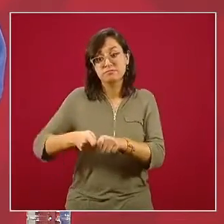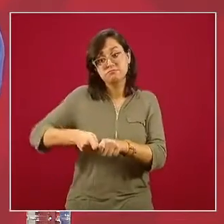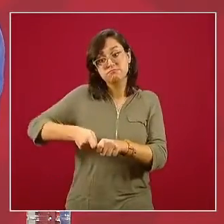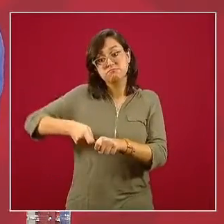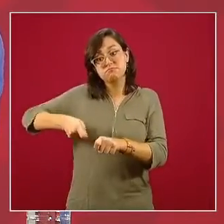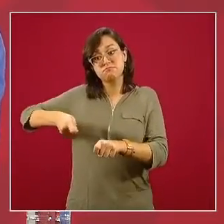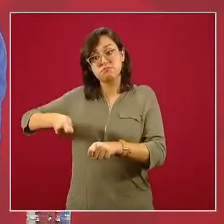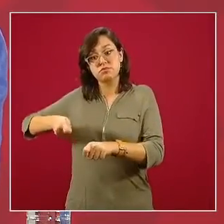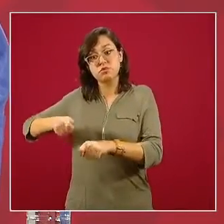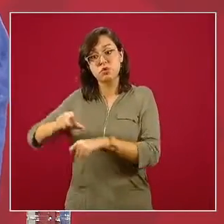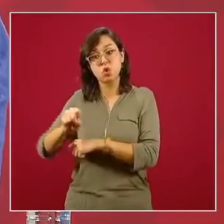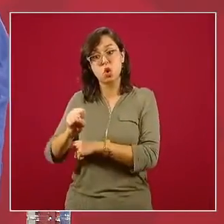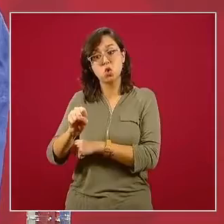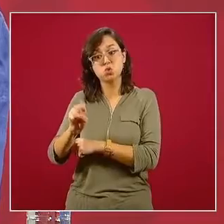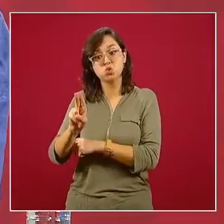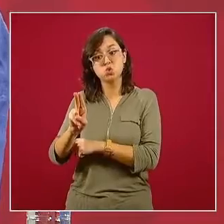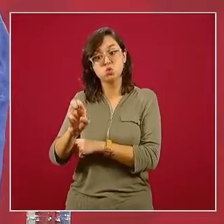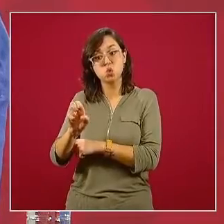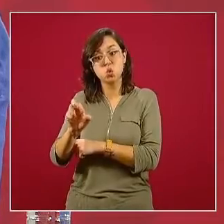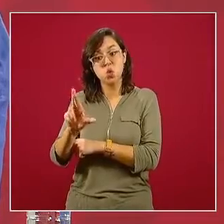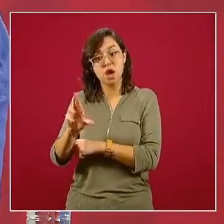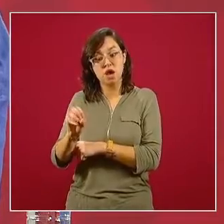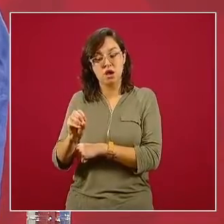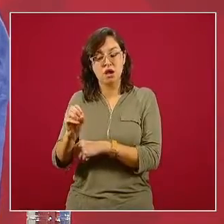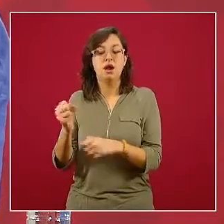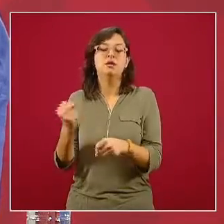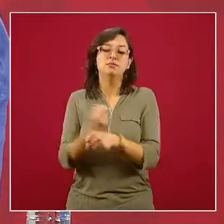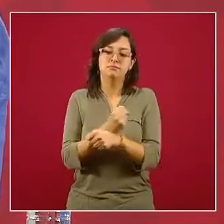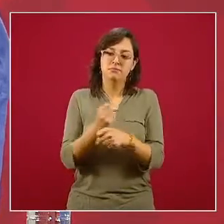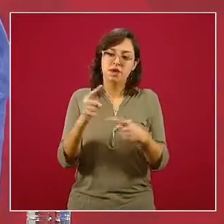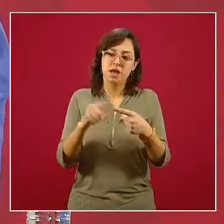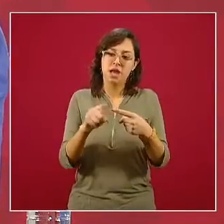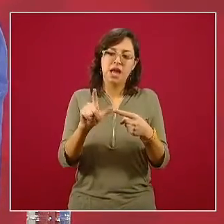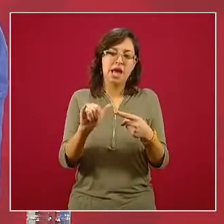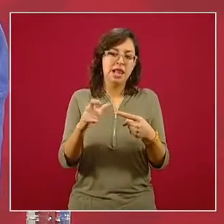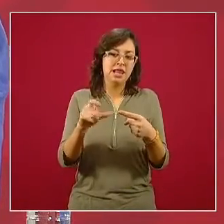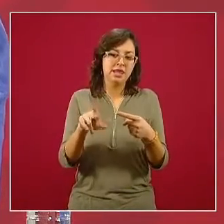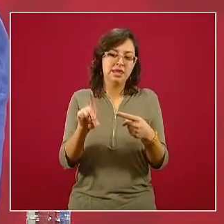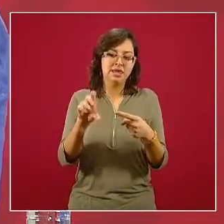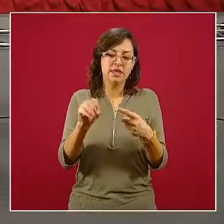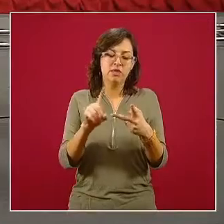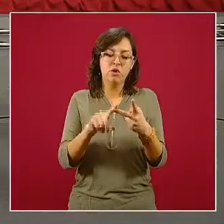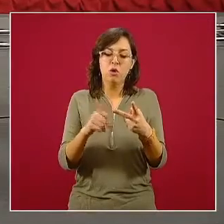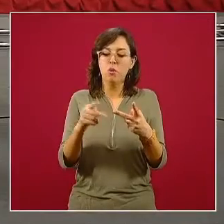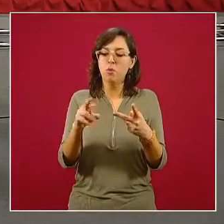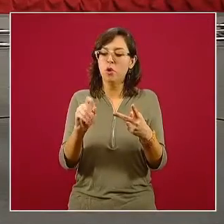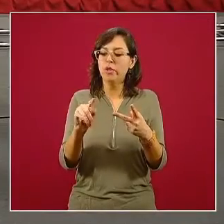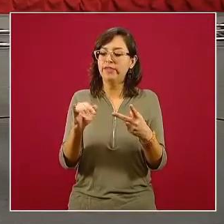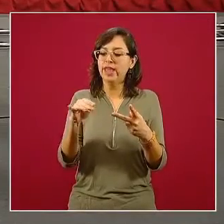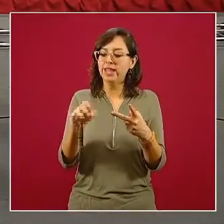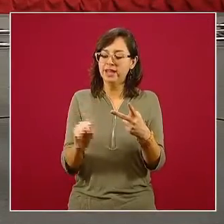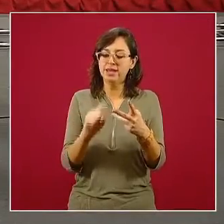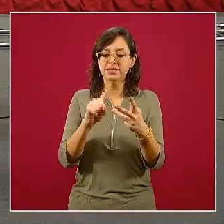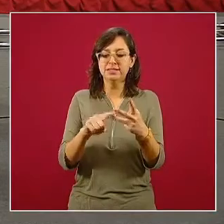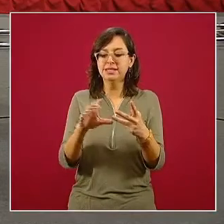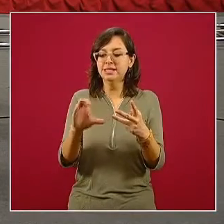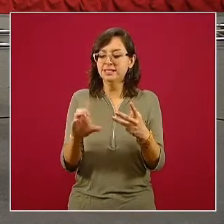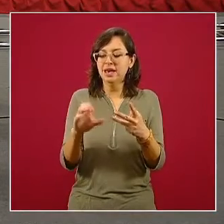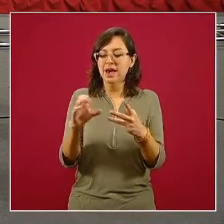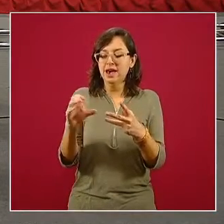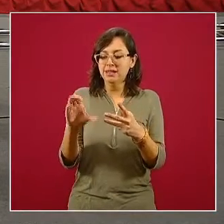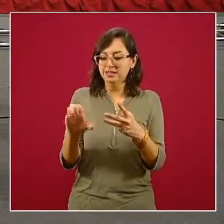el componente líquido de la sangre tiene líquido, proteínas y células, glóbulos blancos, glóbulos rojos y